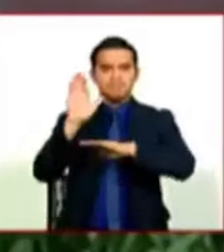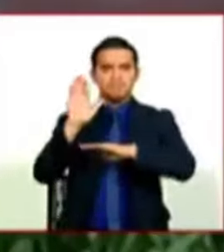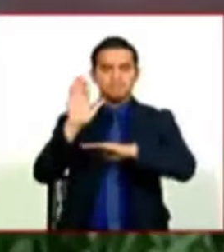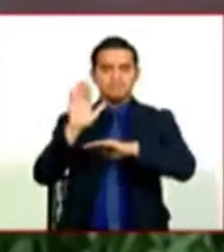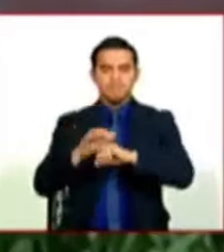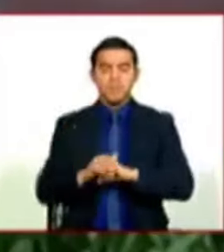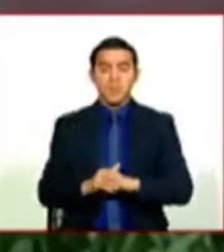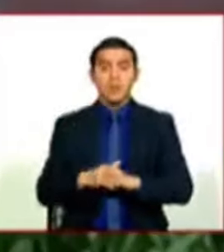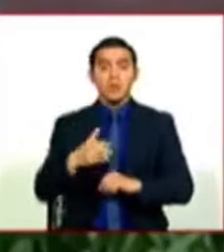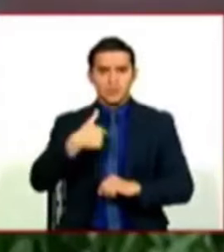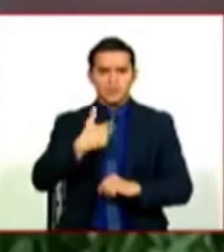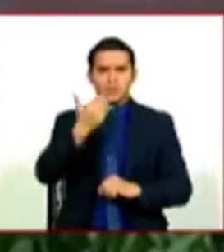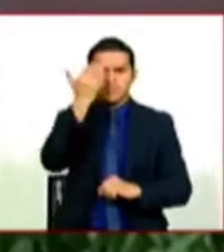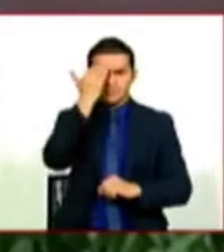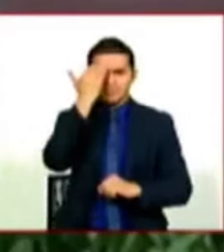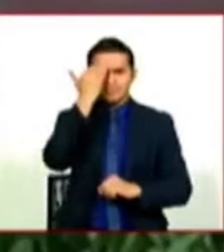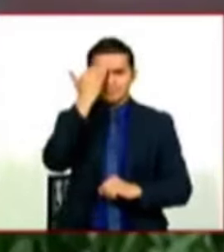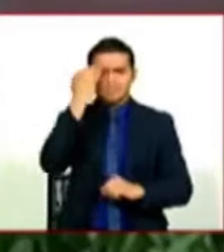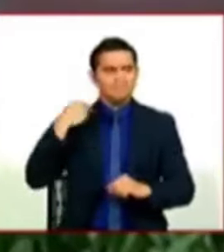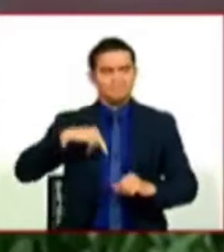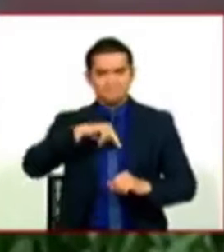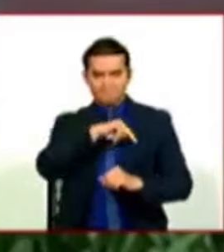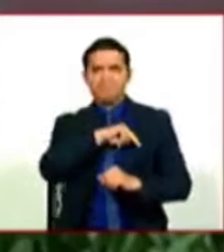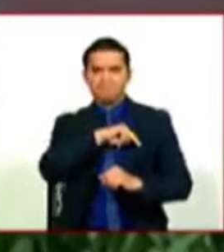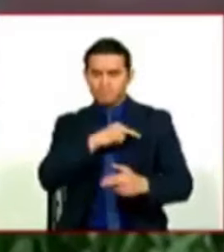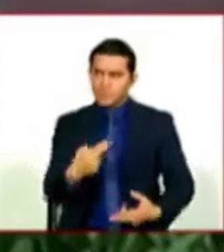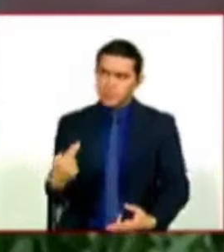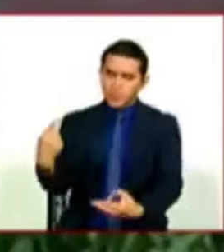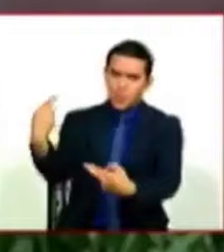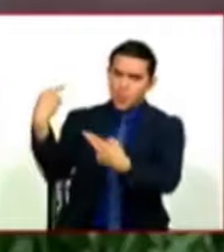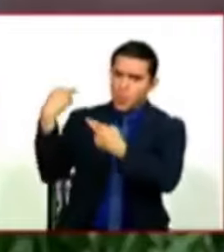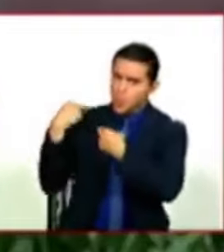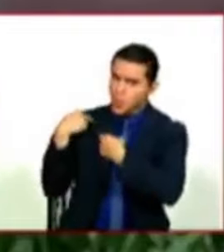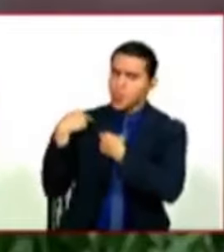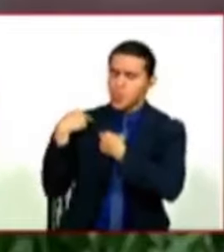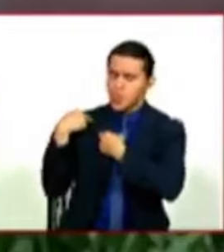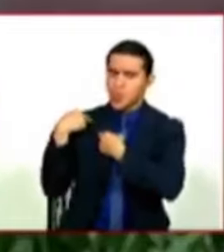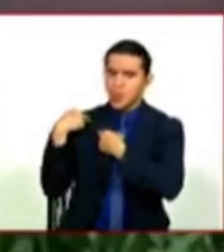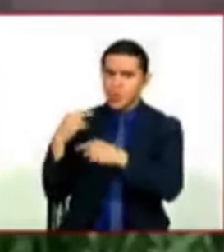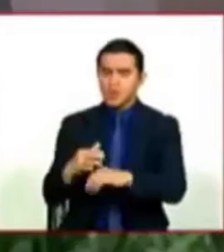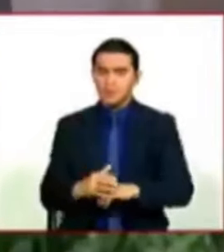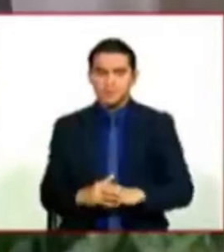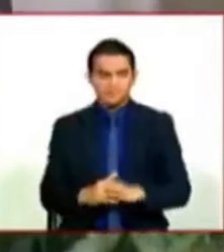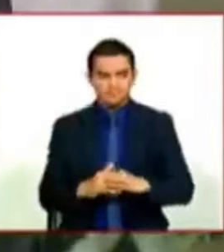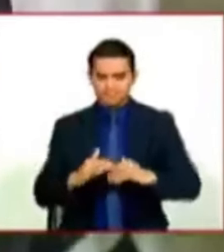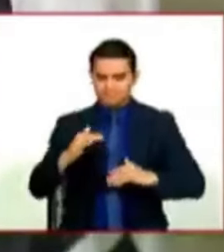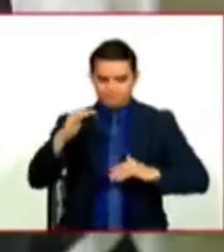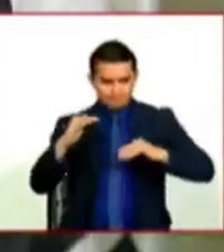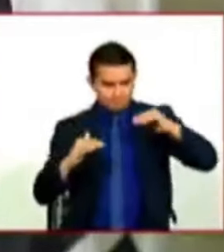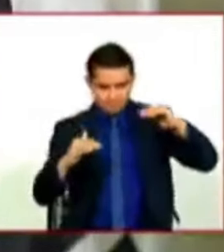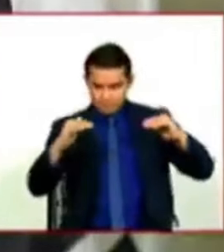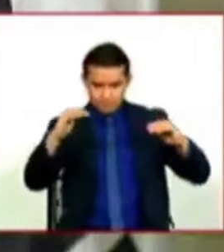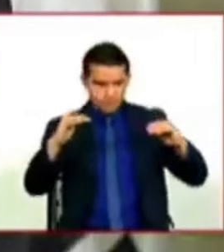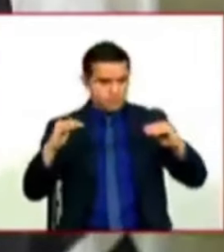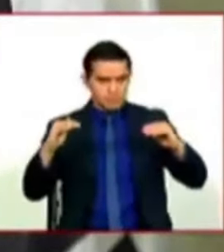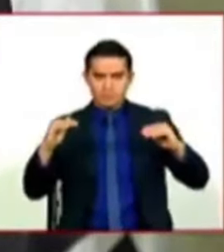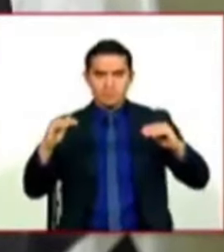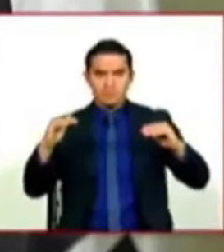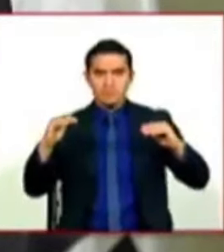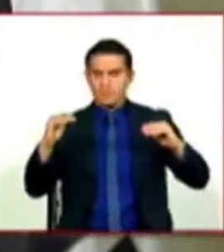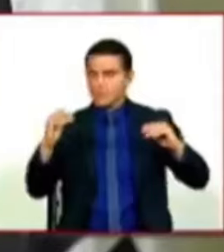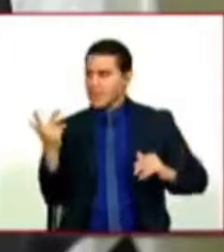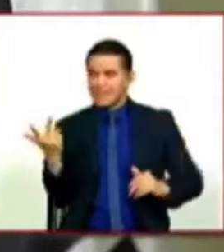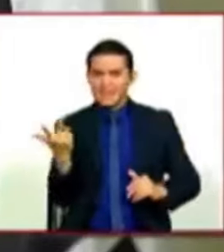enorme responsabilidad, de los balances y equilibrios que necesariamente los tres debemos